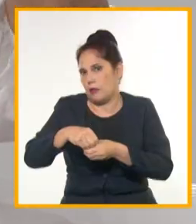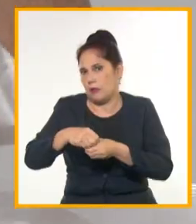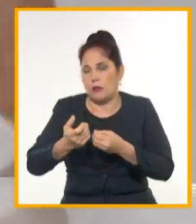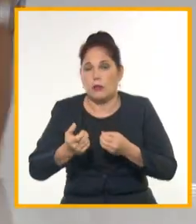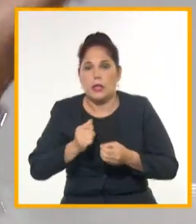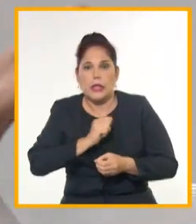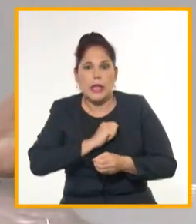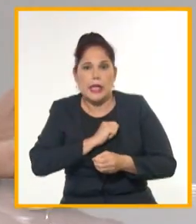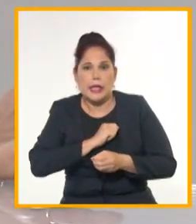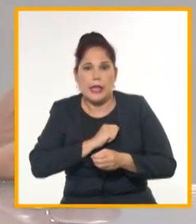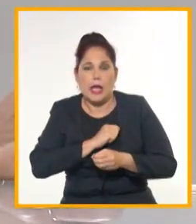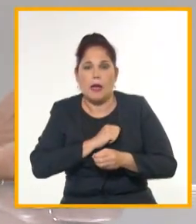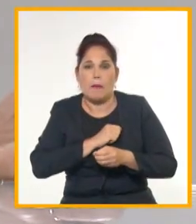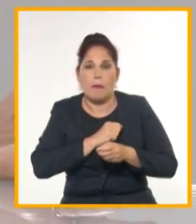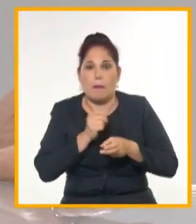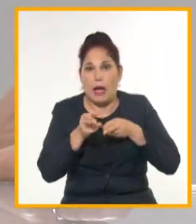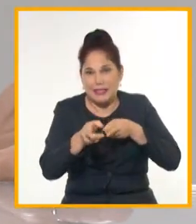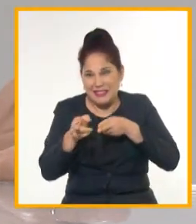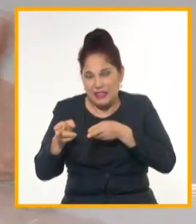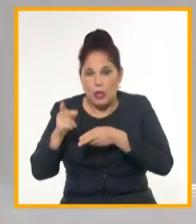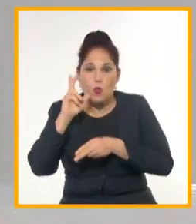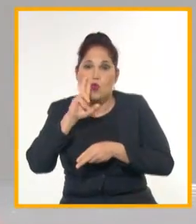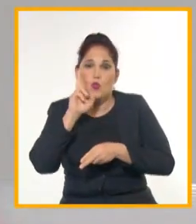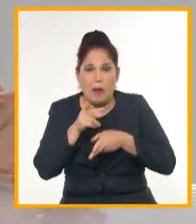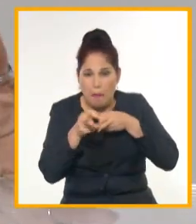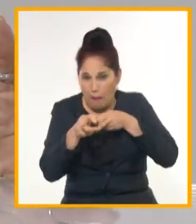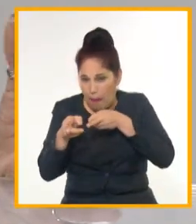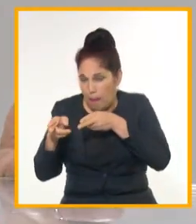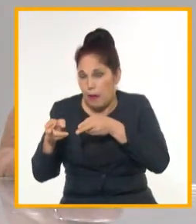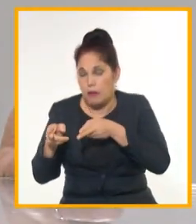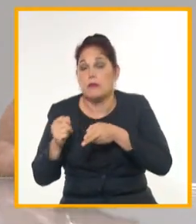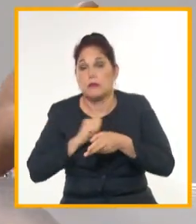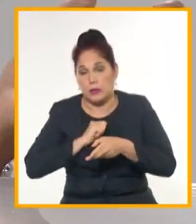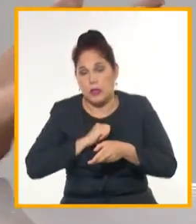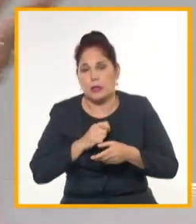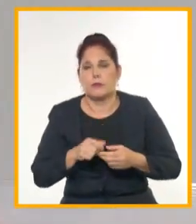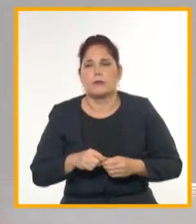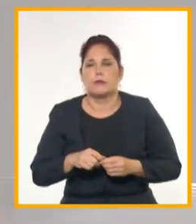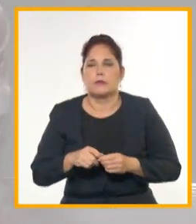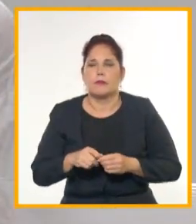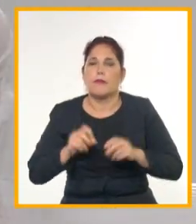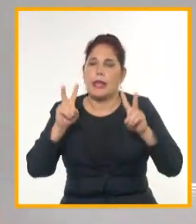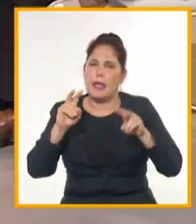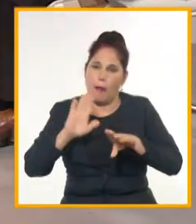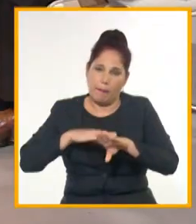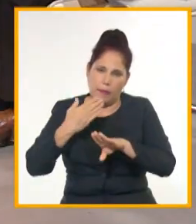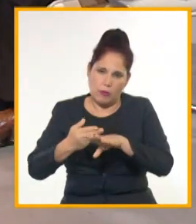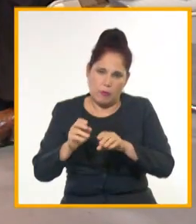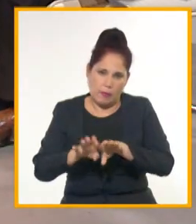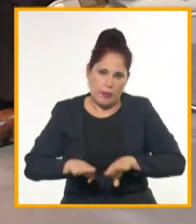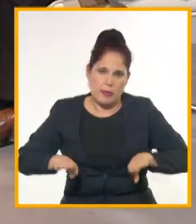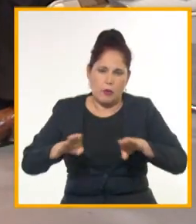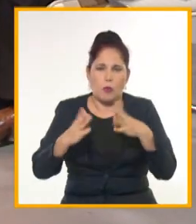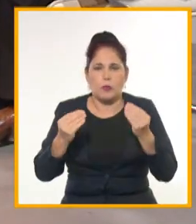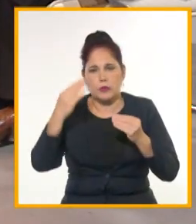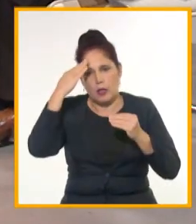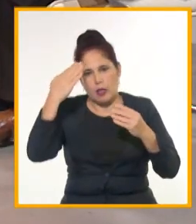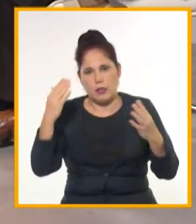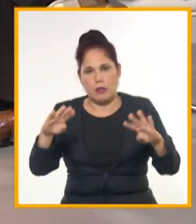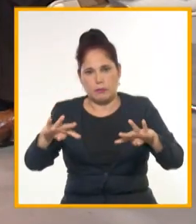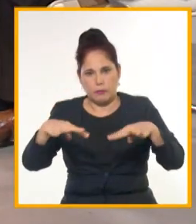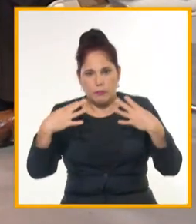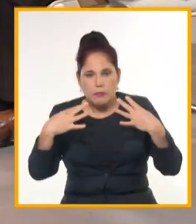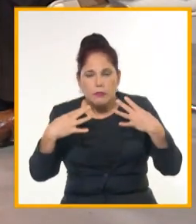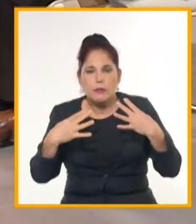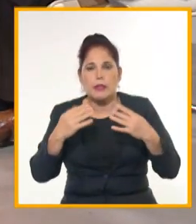intentaban asesinar a Lula. Exacto. Eso ha salido a la luz. Bueno, es un buen tema para una próxima mesa redonda. Muchas gracias a mis